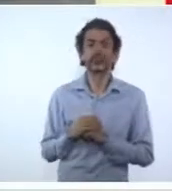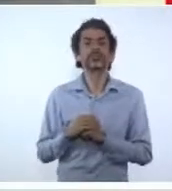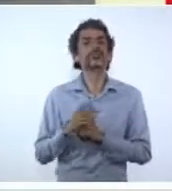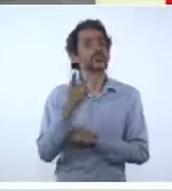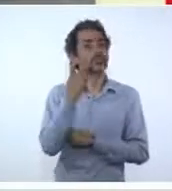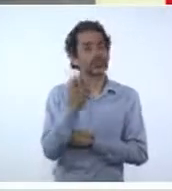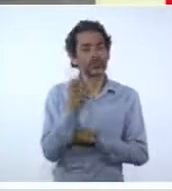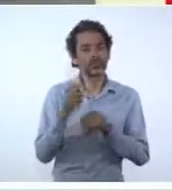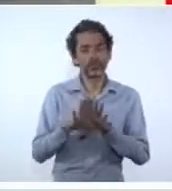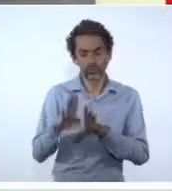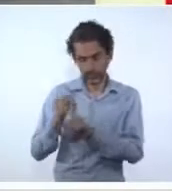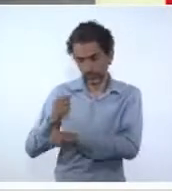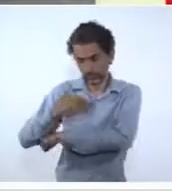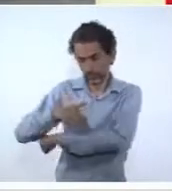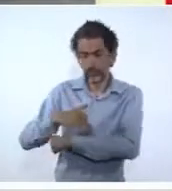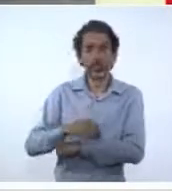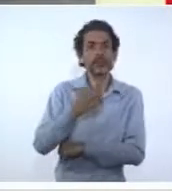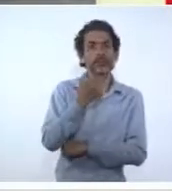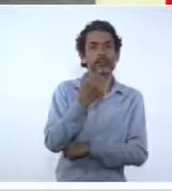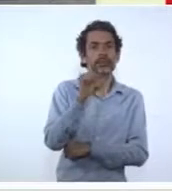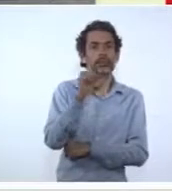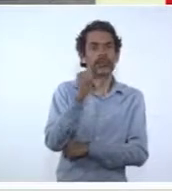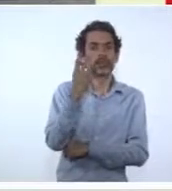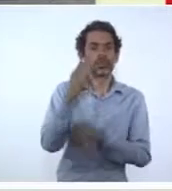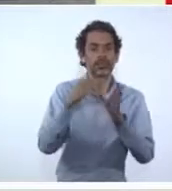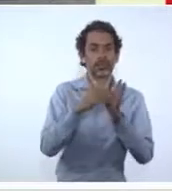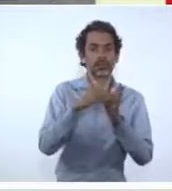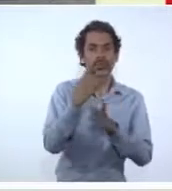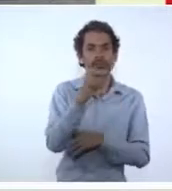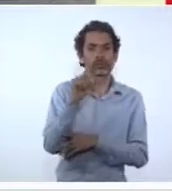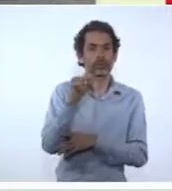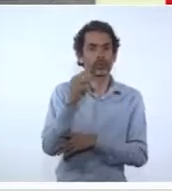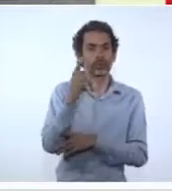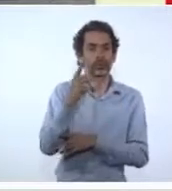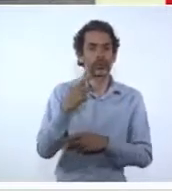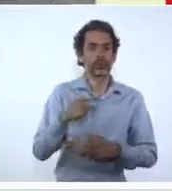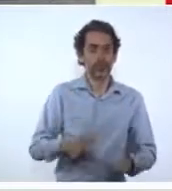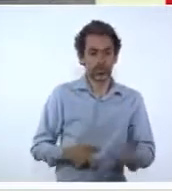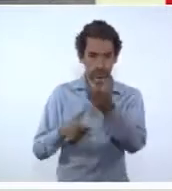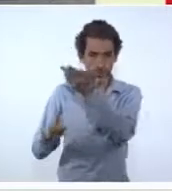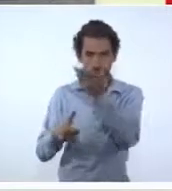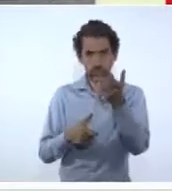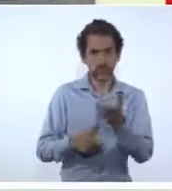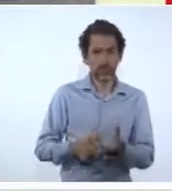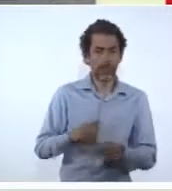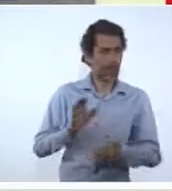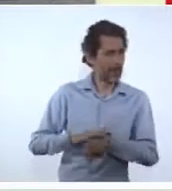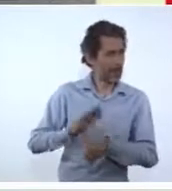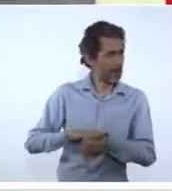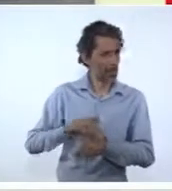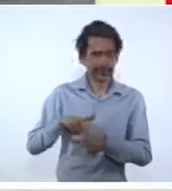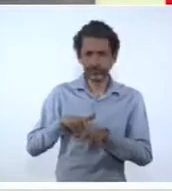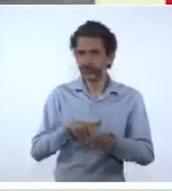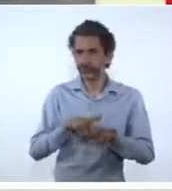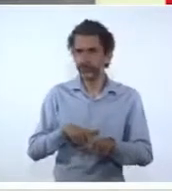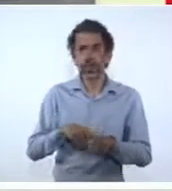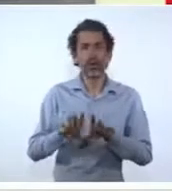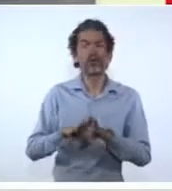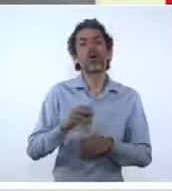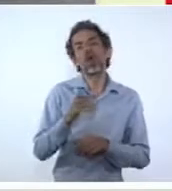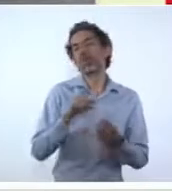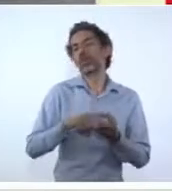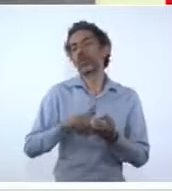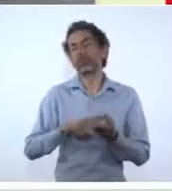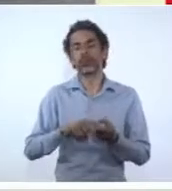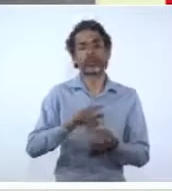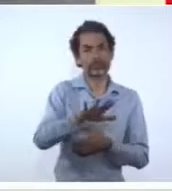y se han sanitizado 63,281 puntos, y la sanitización ahora se hace más intensa justo en las colonias de